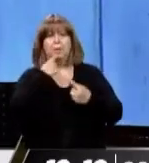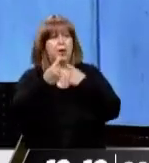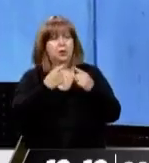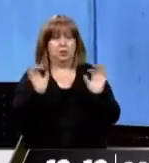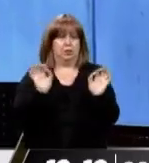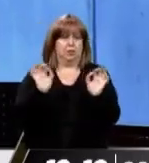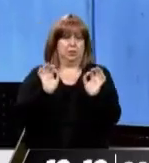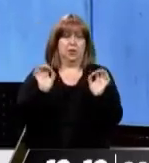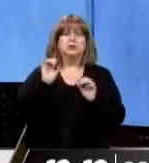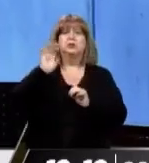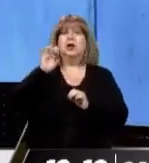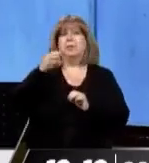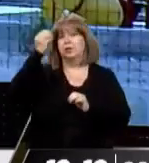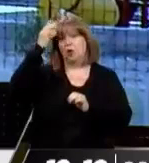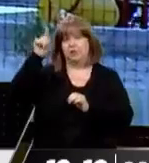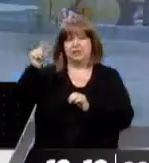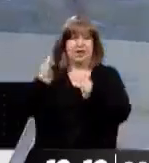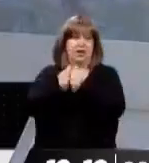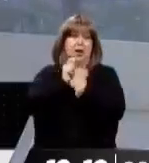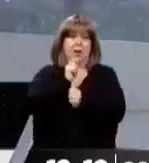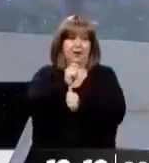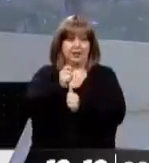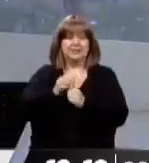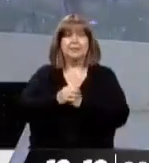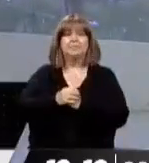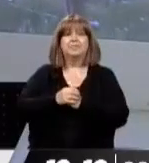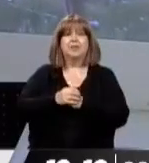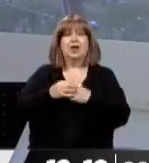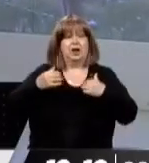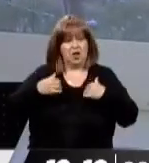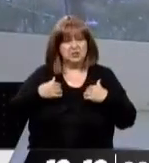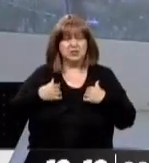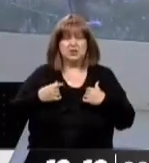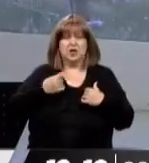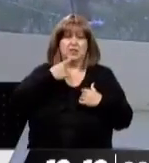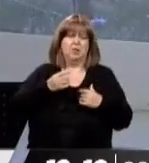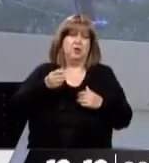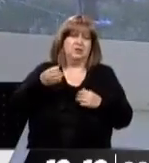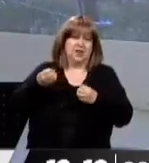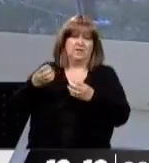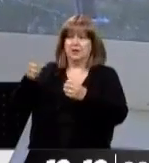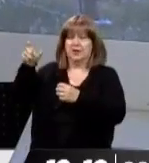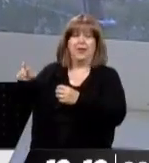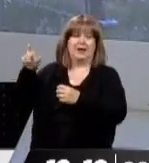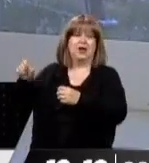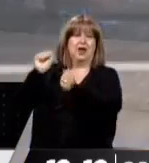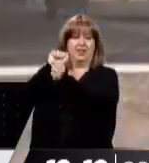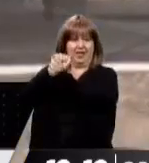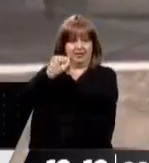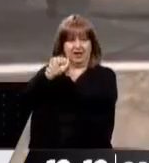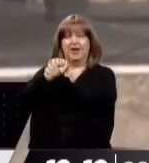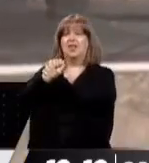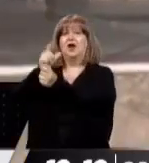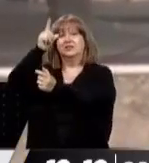del corte de cintas, pero no se conoce internamente. Claro. Ah, bien. Y allí alguna, uh-huh, crítica nuestra, porque está bien, son alojamientos para internos, tienen